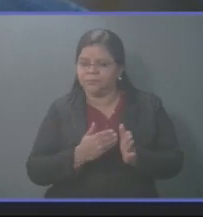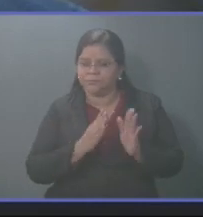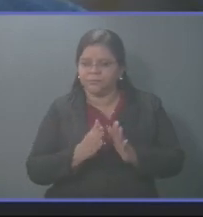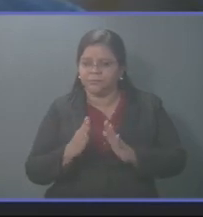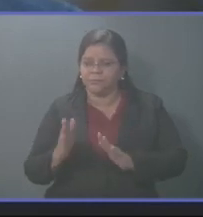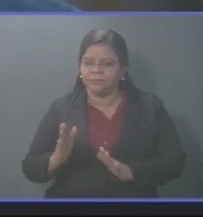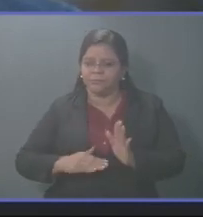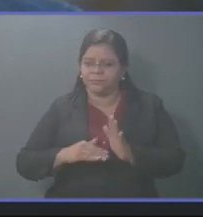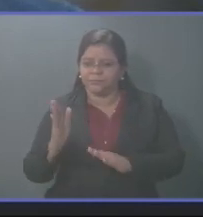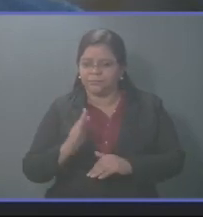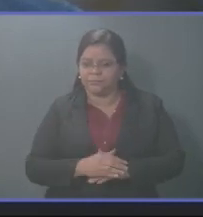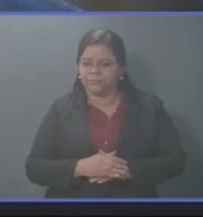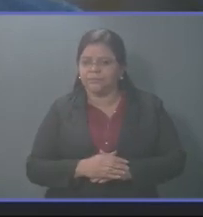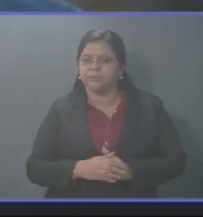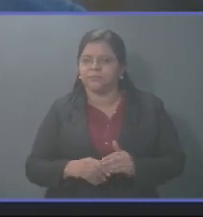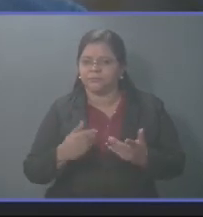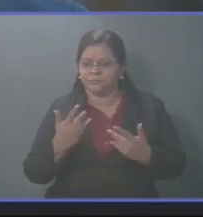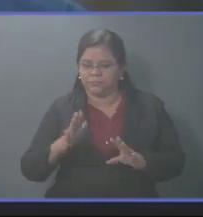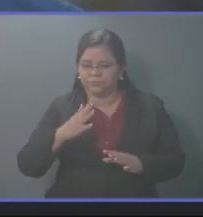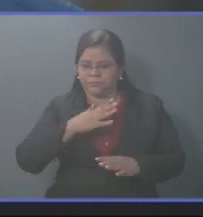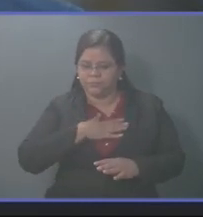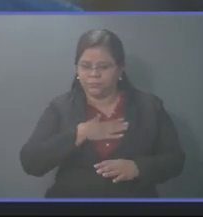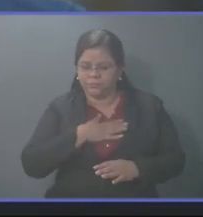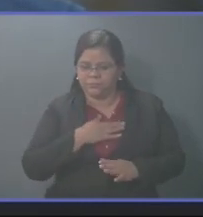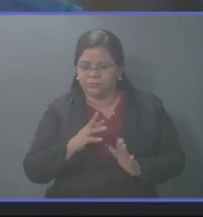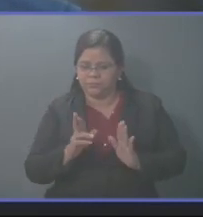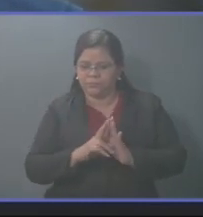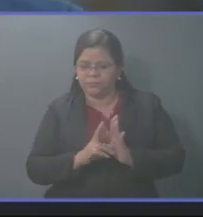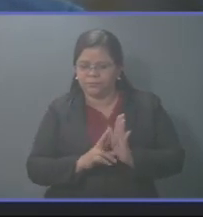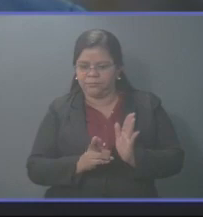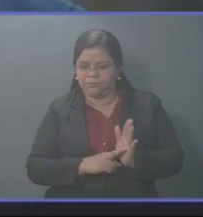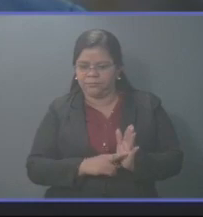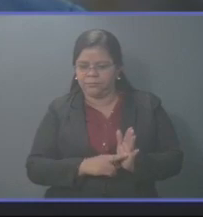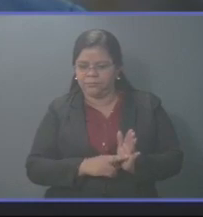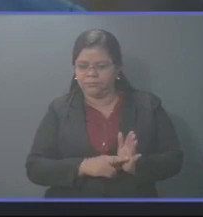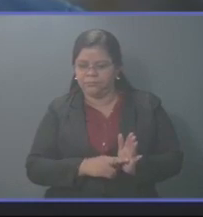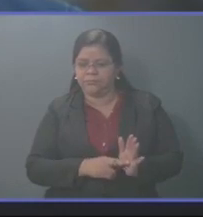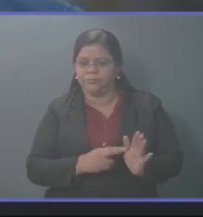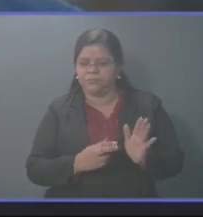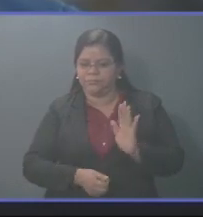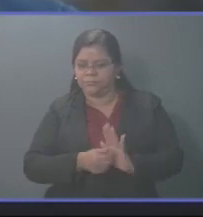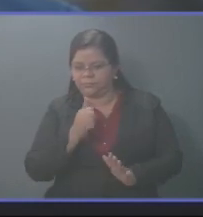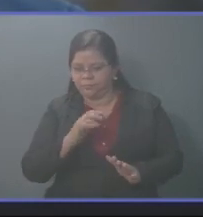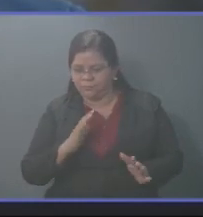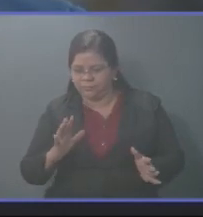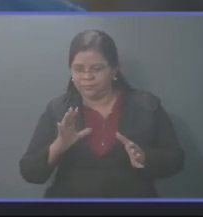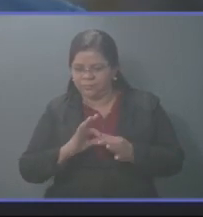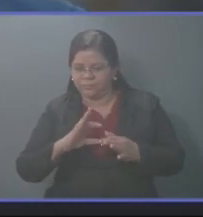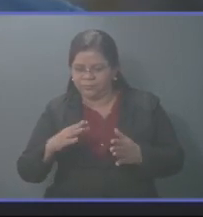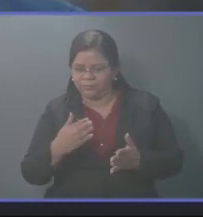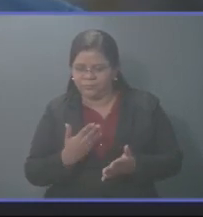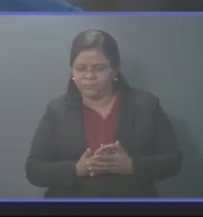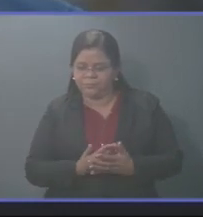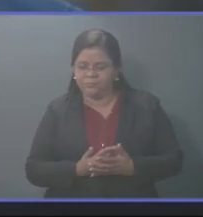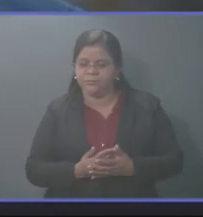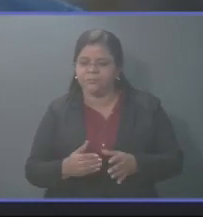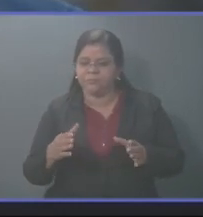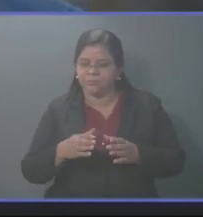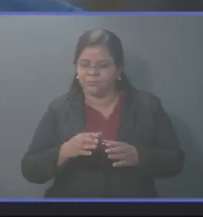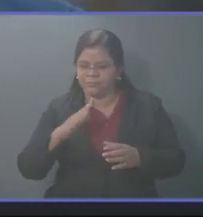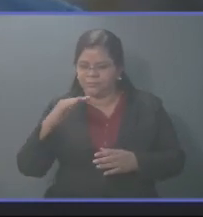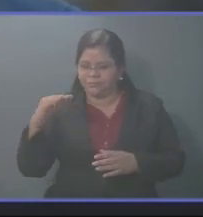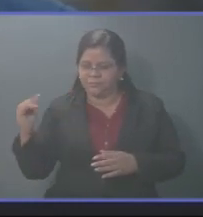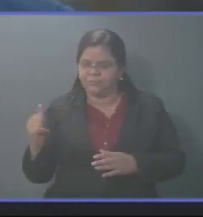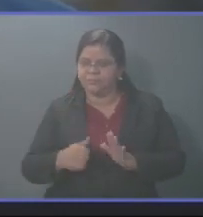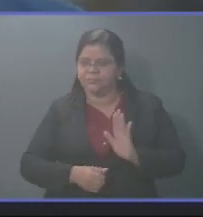manual de selecciones nacionales que contendrá las normas técnicas para el proceso de elección de atletas para integrar selección nacional, el cual deberá